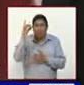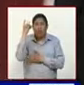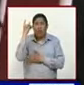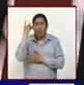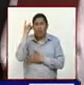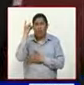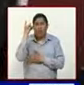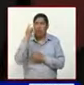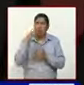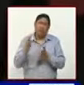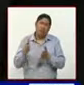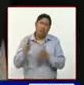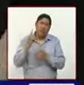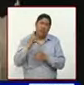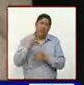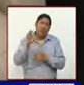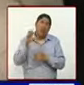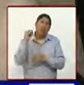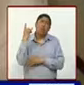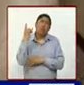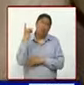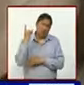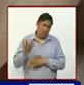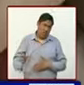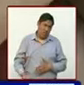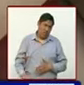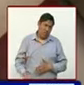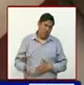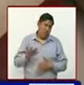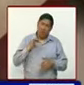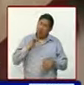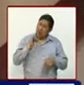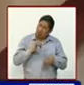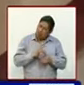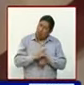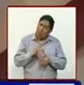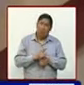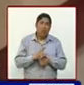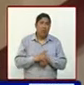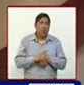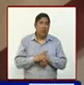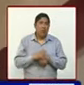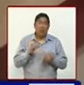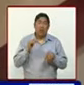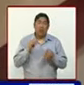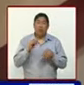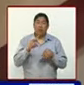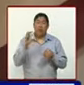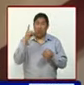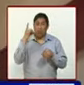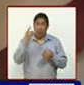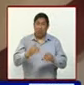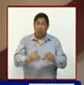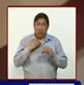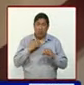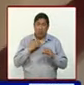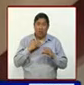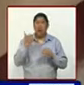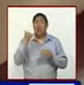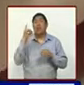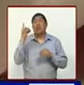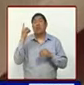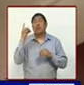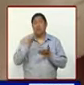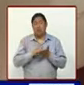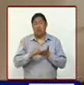bolivianos, que solo dejé 190 bolivianos porque mi tío tempranito me depositó 200 bolivianos. Y compré 10 pesos